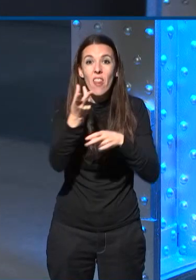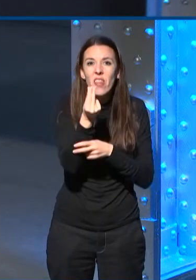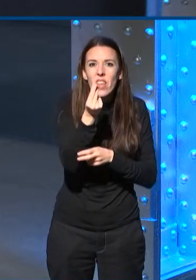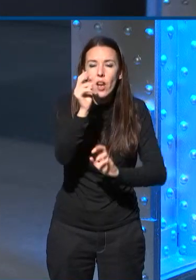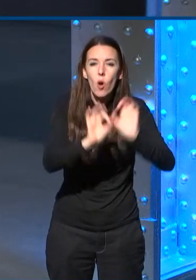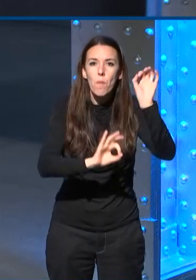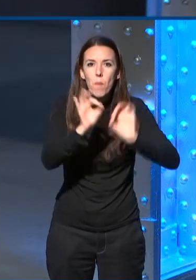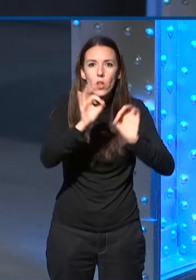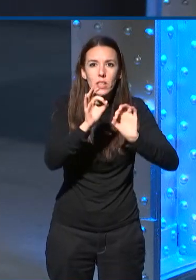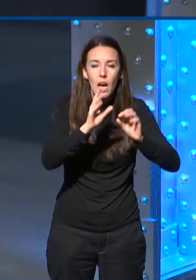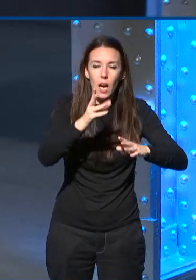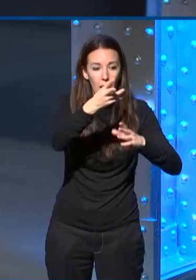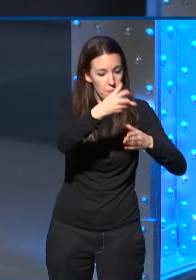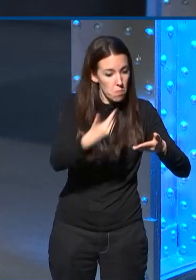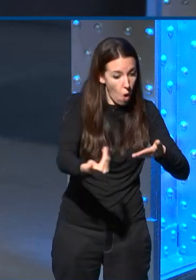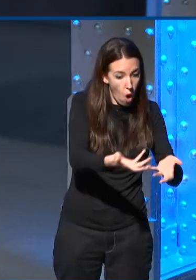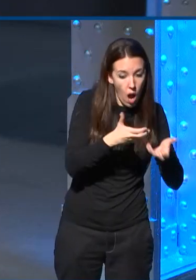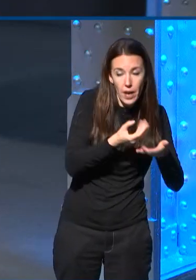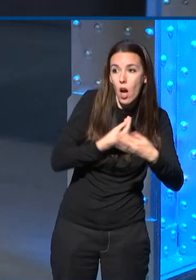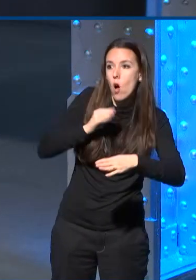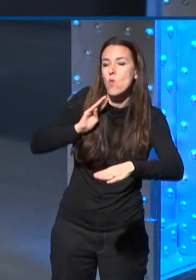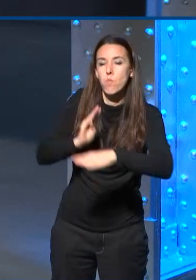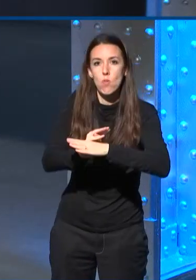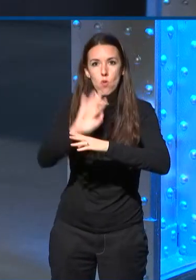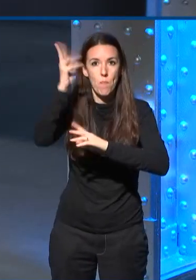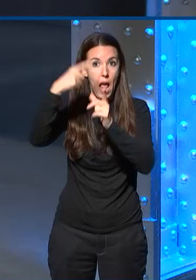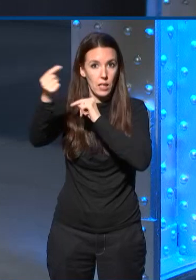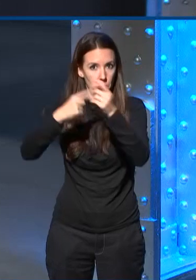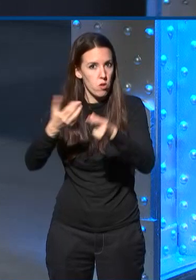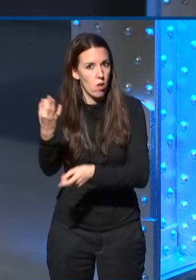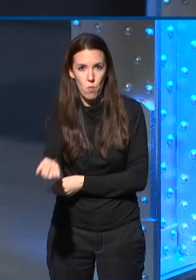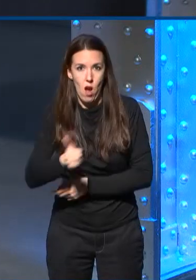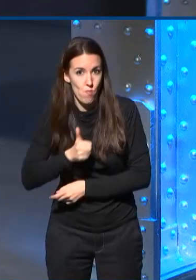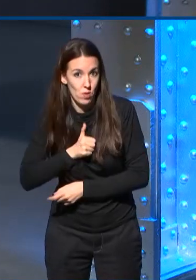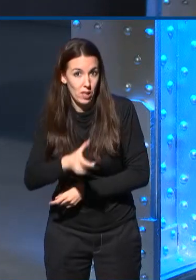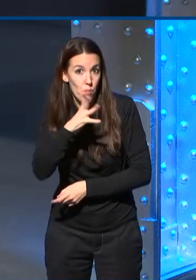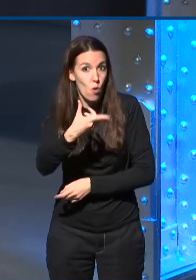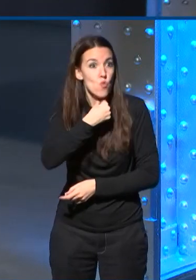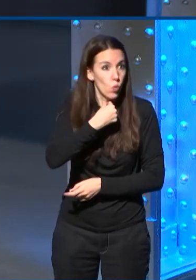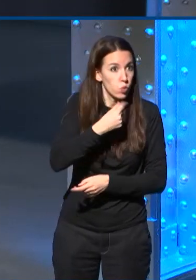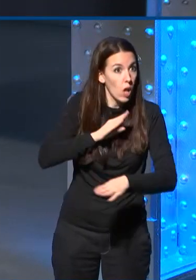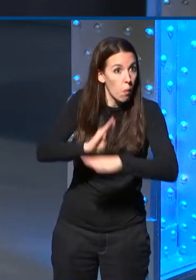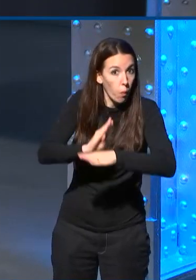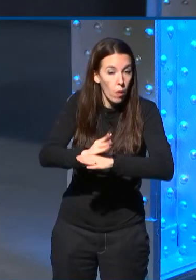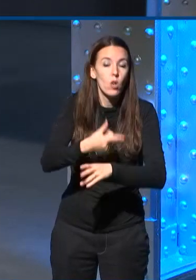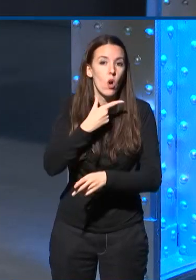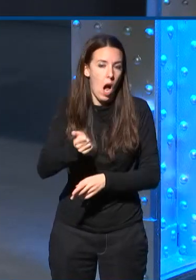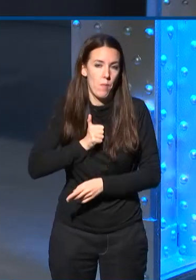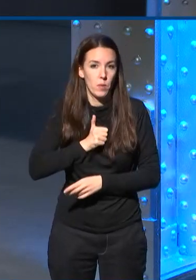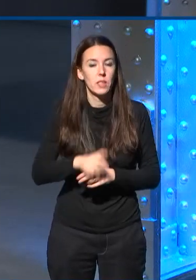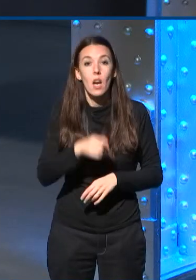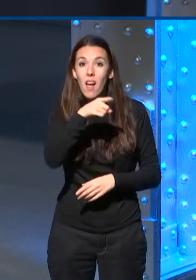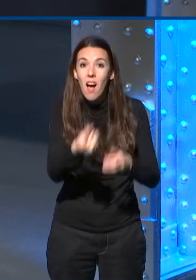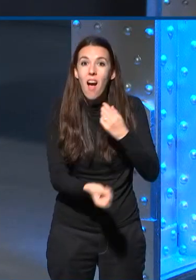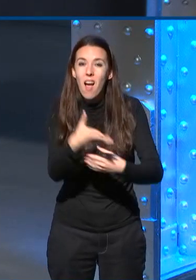recaudando y lo ponen en el espacio porque les gusta el tema. Tenemos que aprovecharnos de eso. Pues bien, estos emprendedores, por